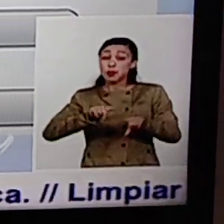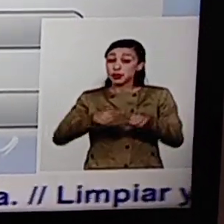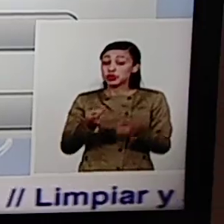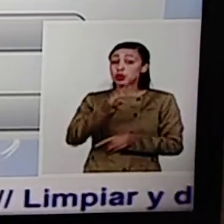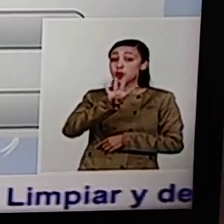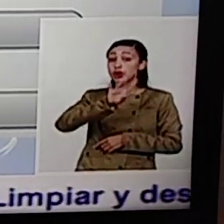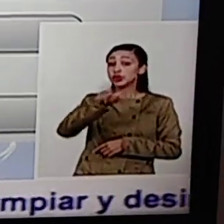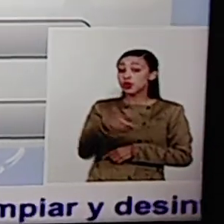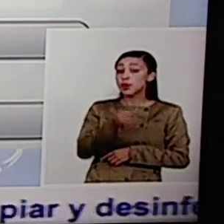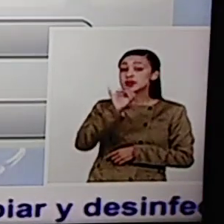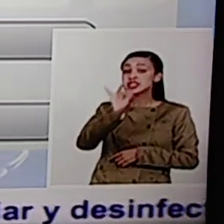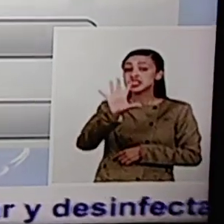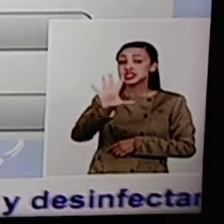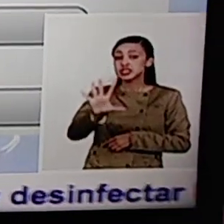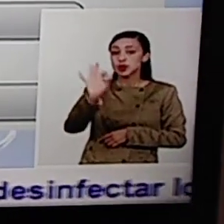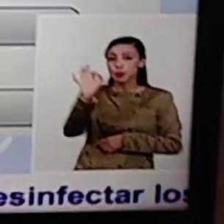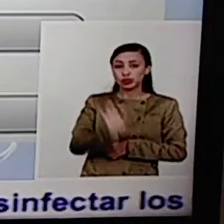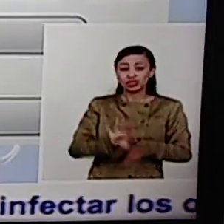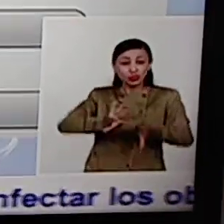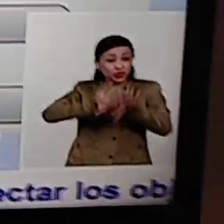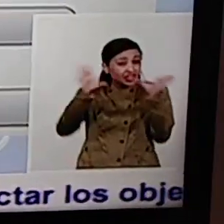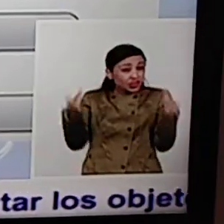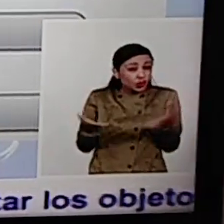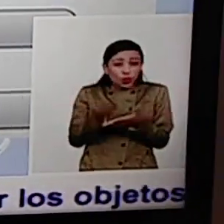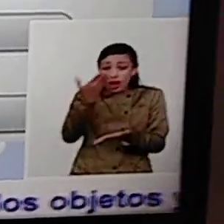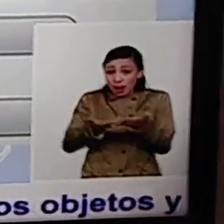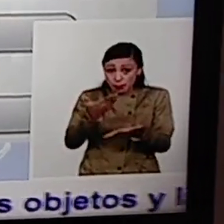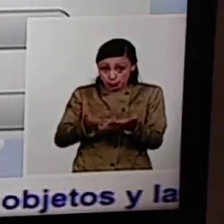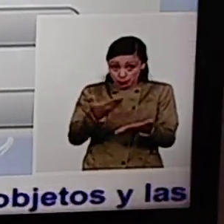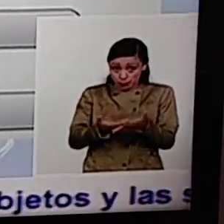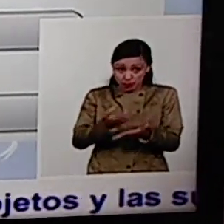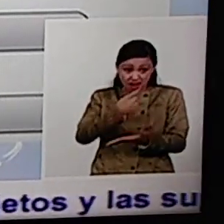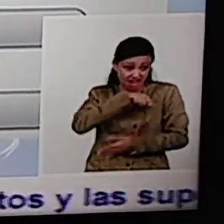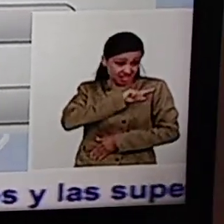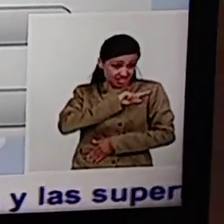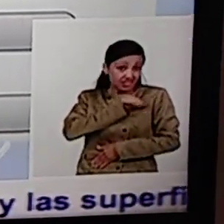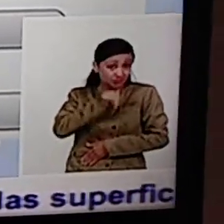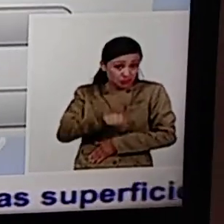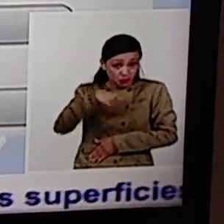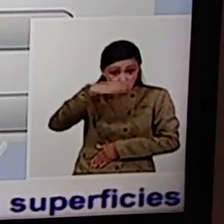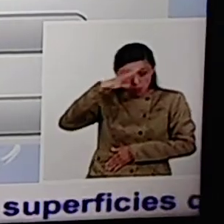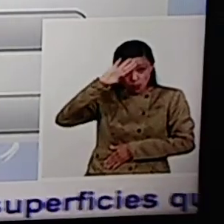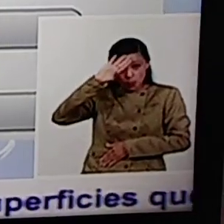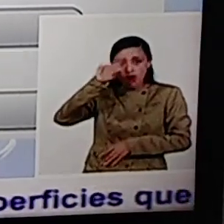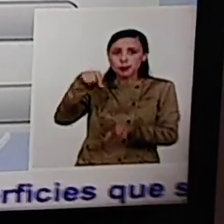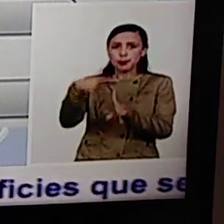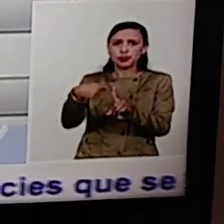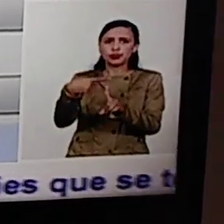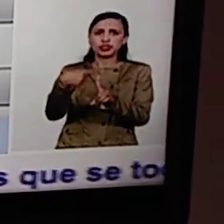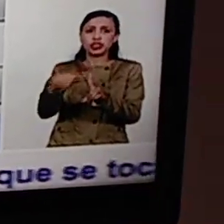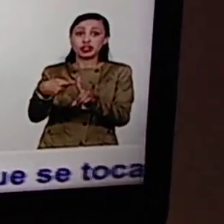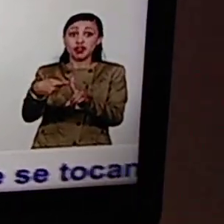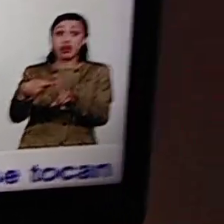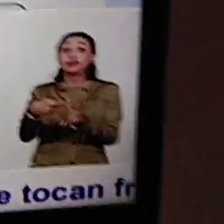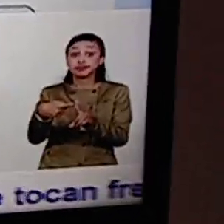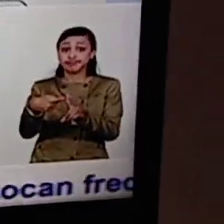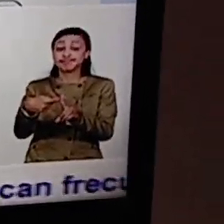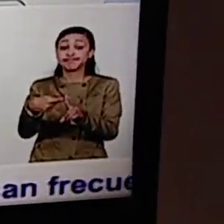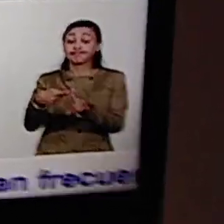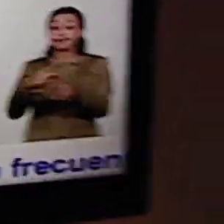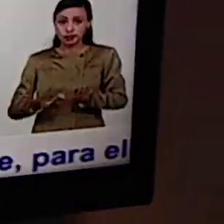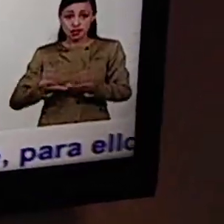4,75% de todas las muestras procesadas ayer en Cuba resultaron positivas a la COVID-19.